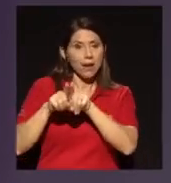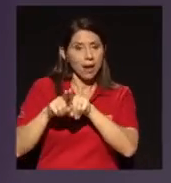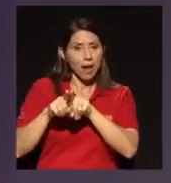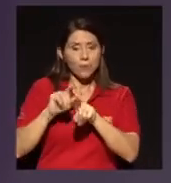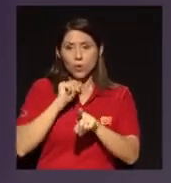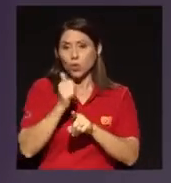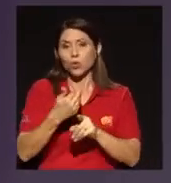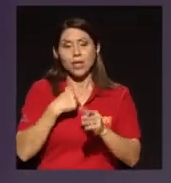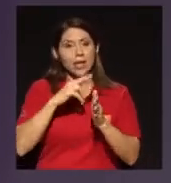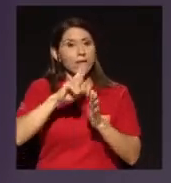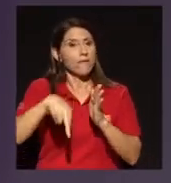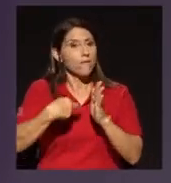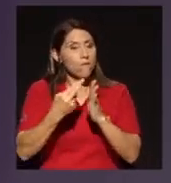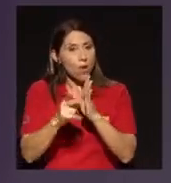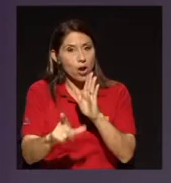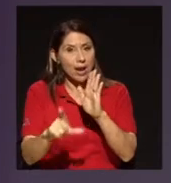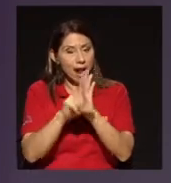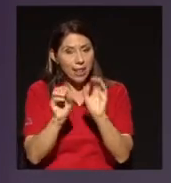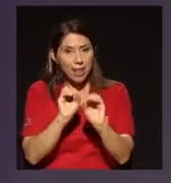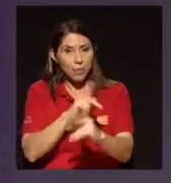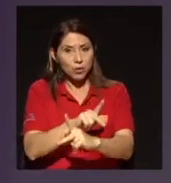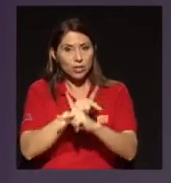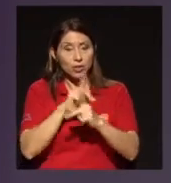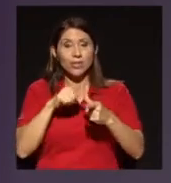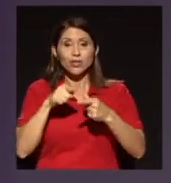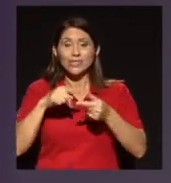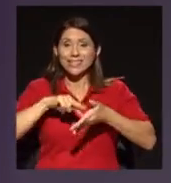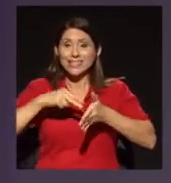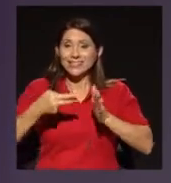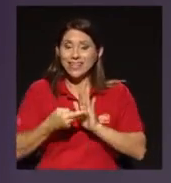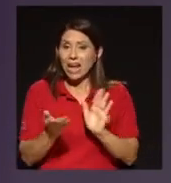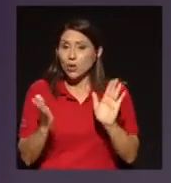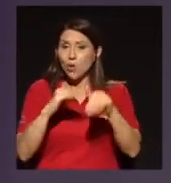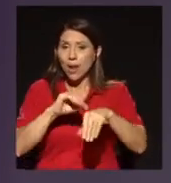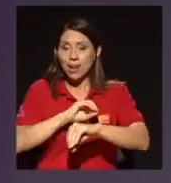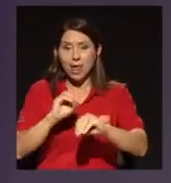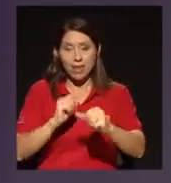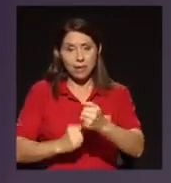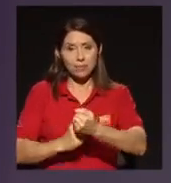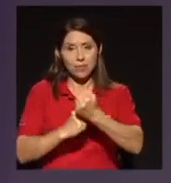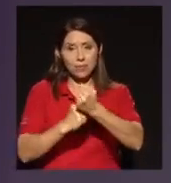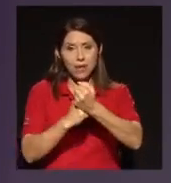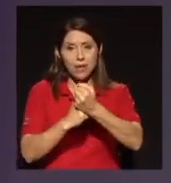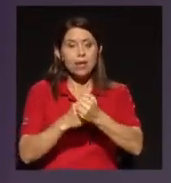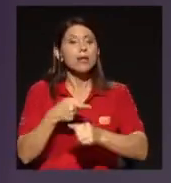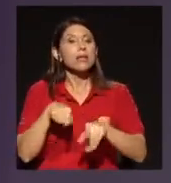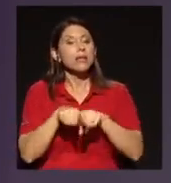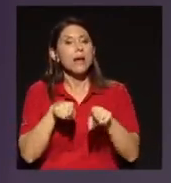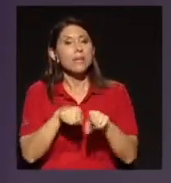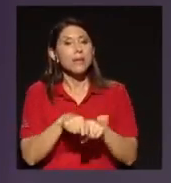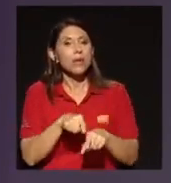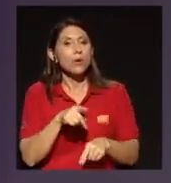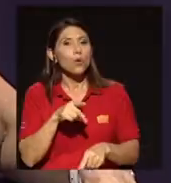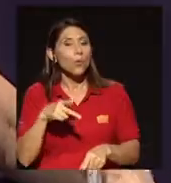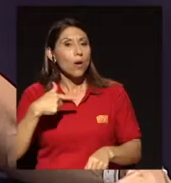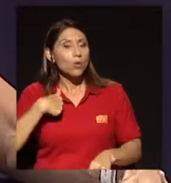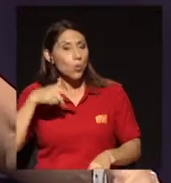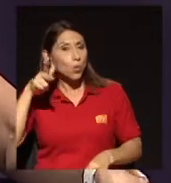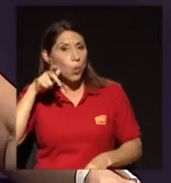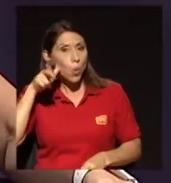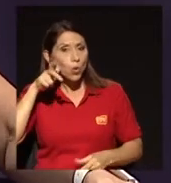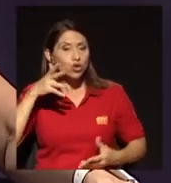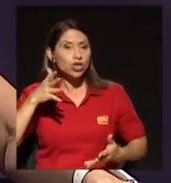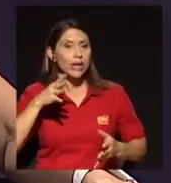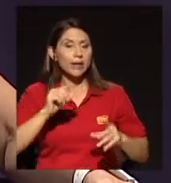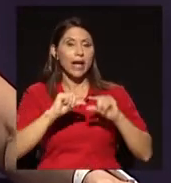legal ni ningún tipo de protección. Entonces estamos hablando de que no hay ningún tipo de resguardo, y cuando se habla, incluso cuando uno oye a